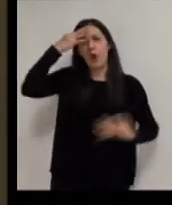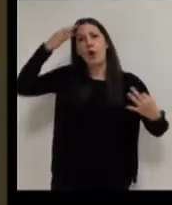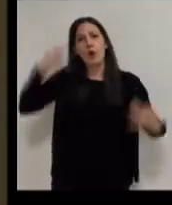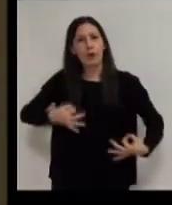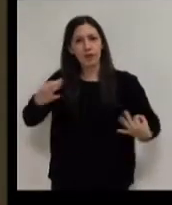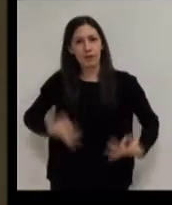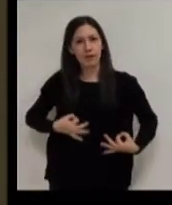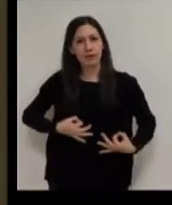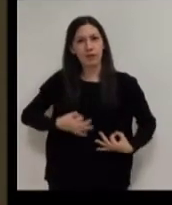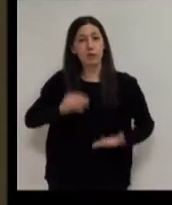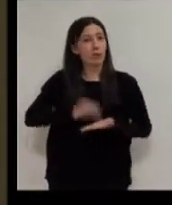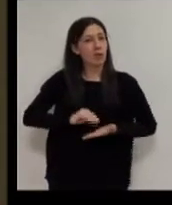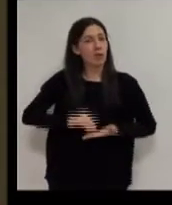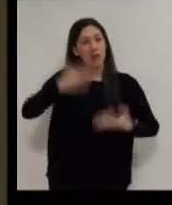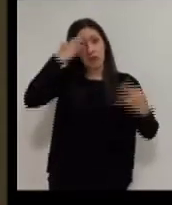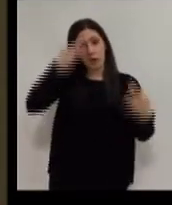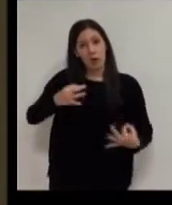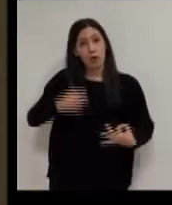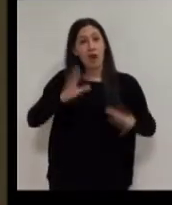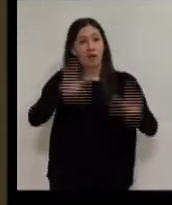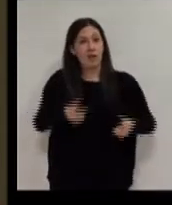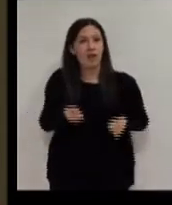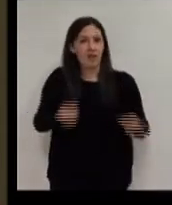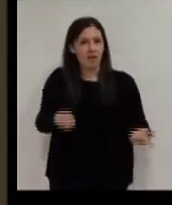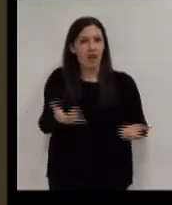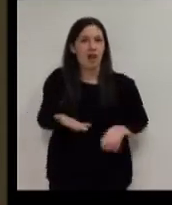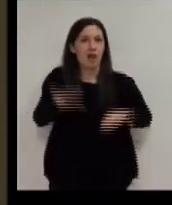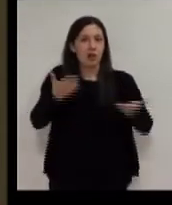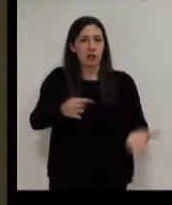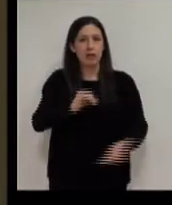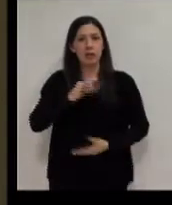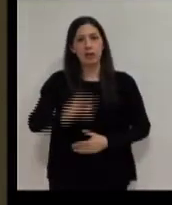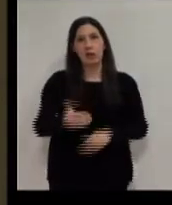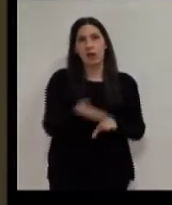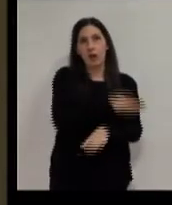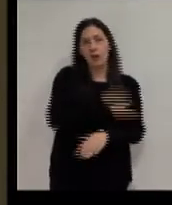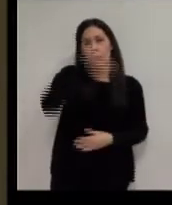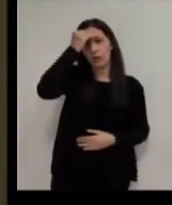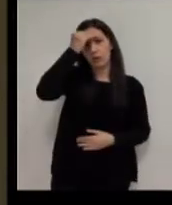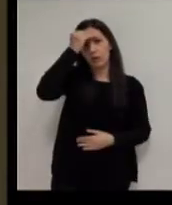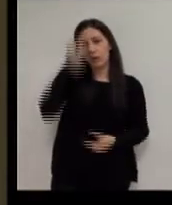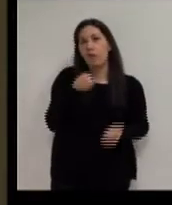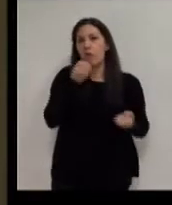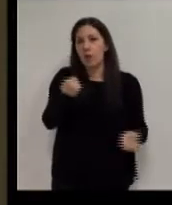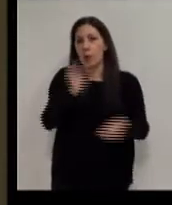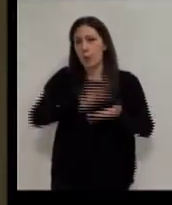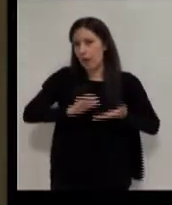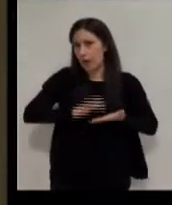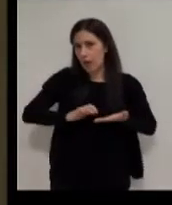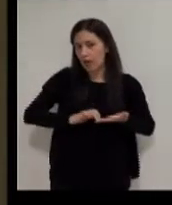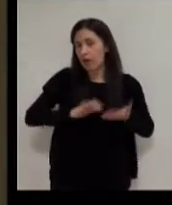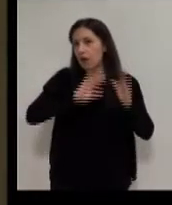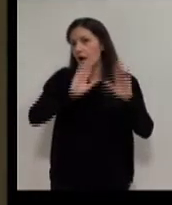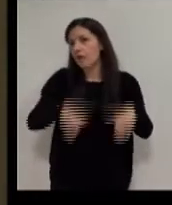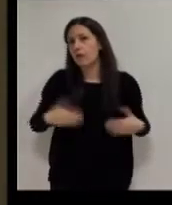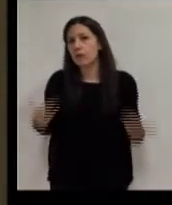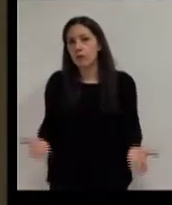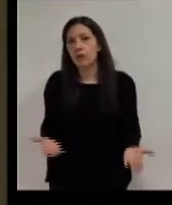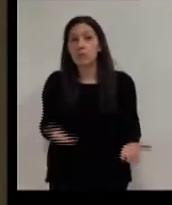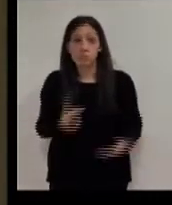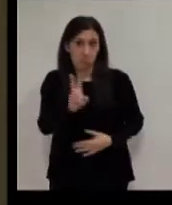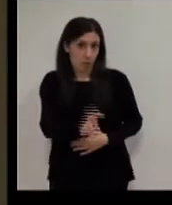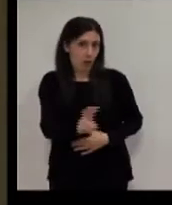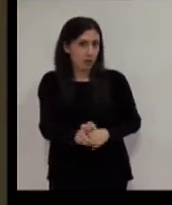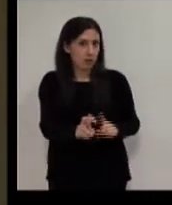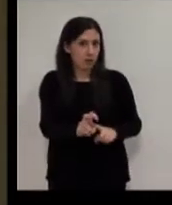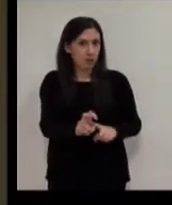aplicar es el sentido común. Y muchas veces el sentido común es donde se está llevando a las TICs, ¿no? En su momento barajamos el tener información en braille,